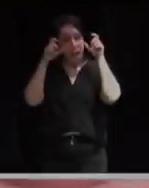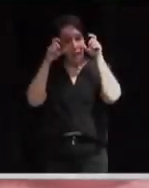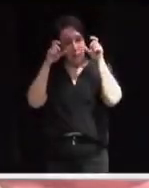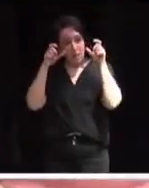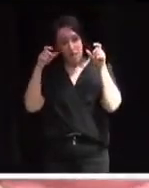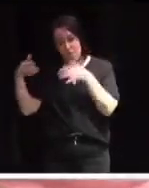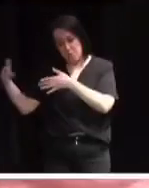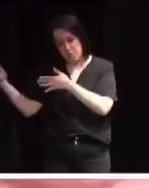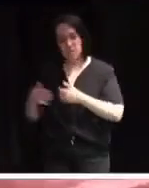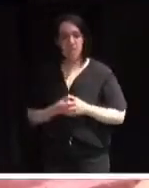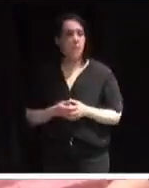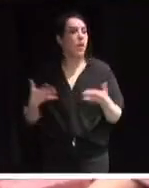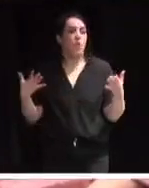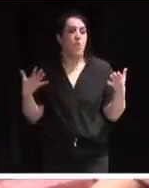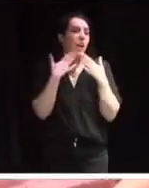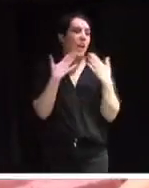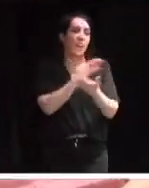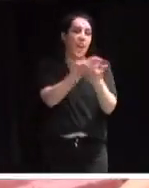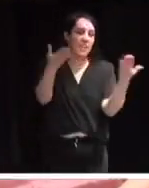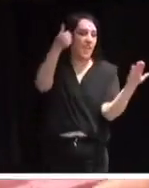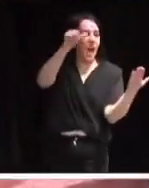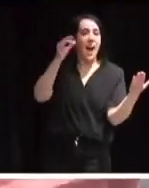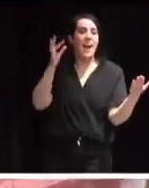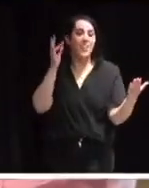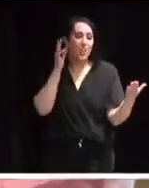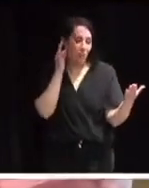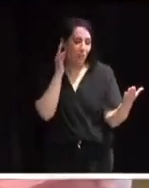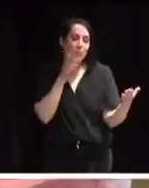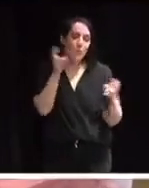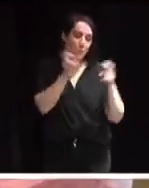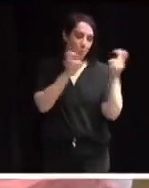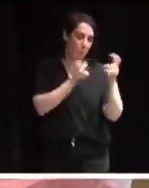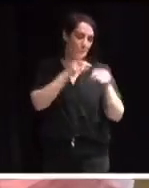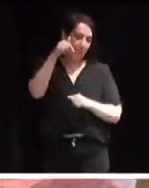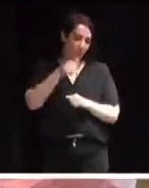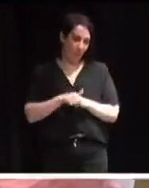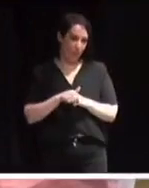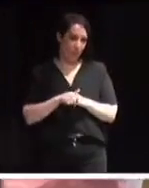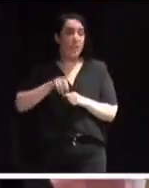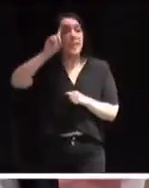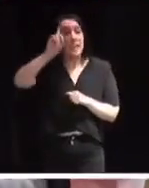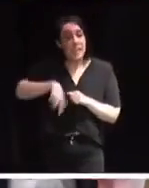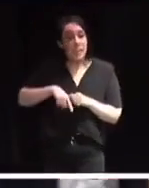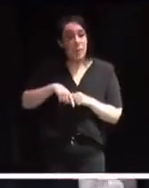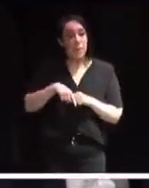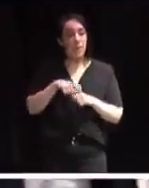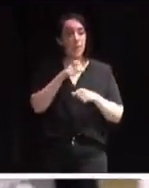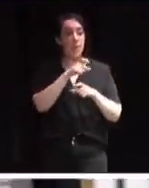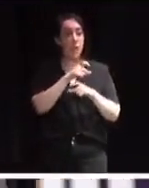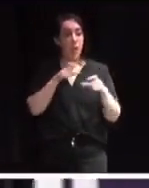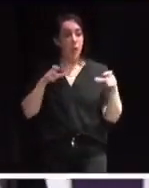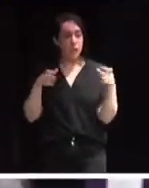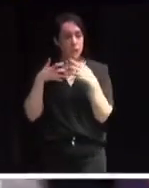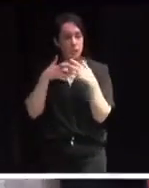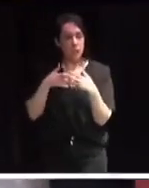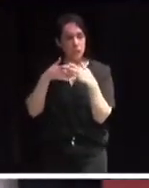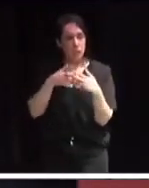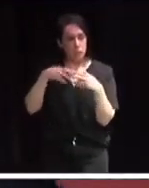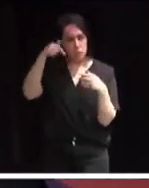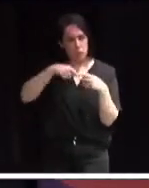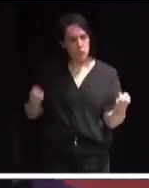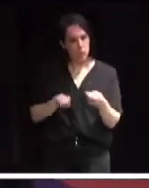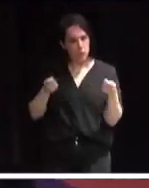Muchas gracias a todos vosotros y vosotras que estáis aquí y a todas las personas que estáis sacando adelante está brillante